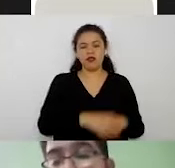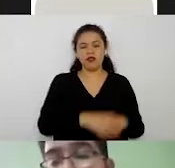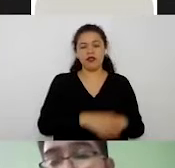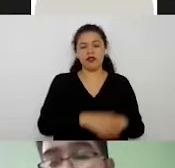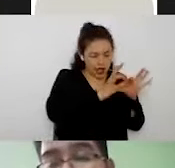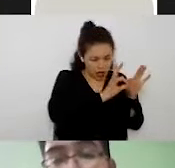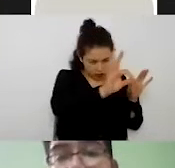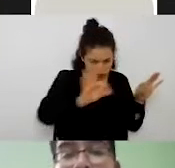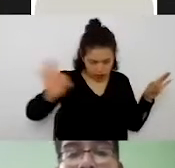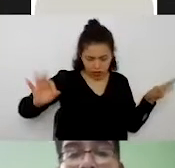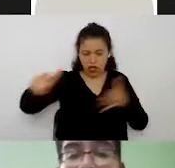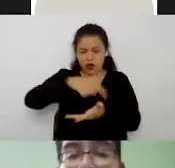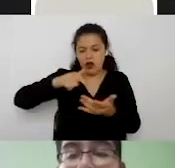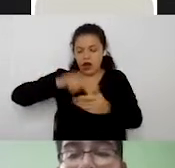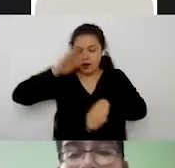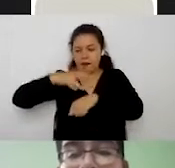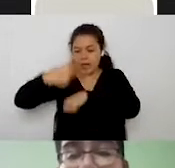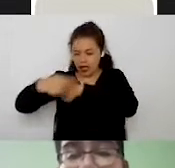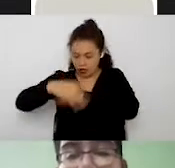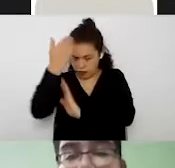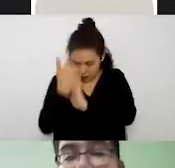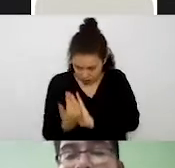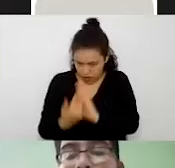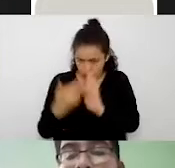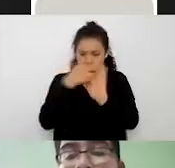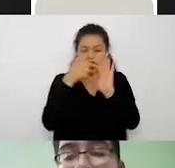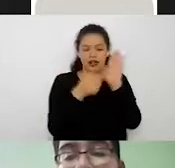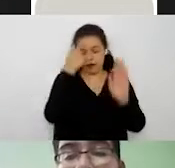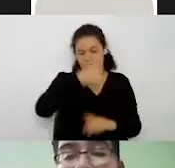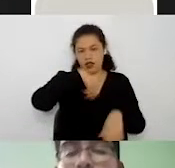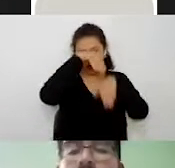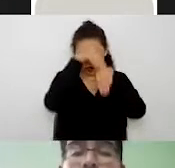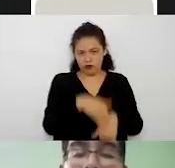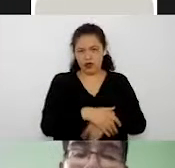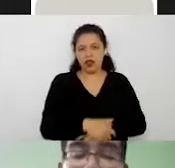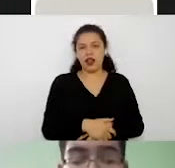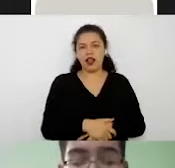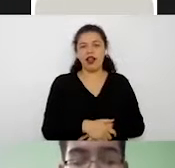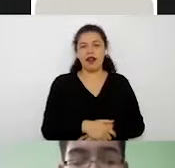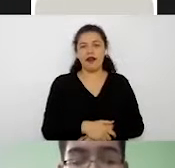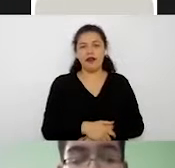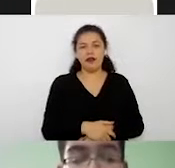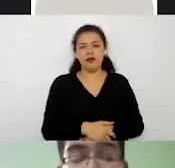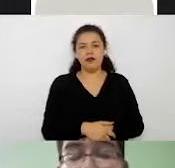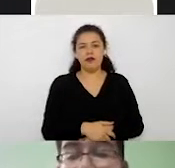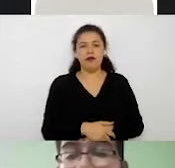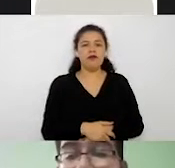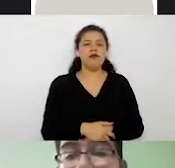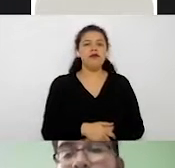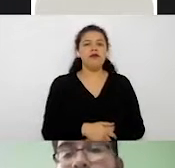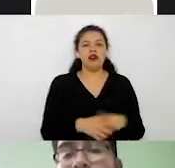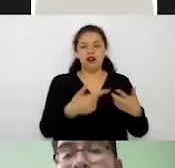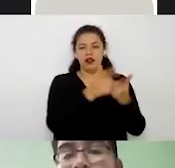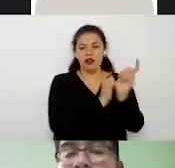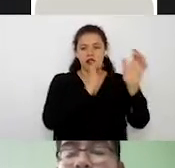puntos de menor riesgo, los protocolos a seguir. ¿Cuál es esta manera? Por ejemplo, la Brigada de Comunicación